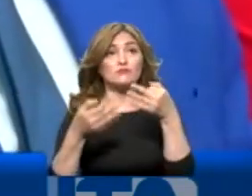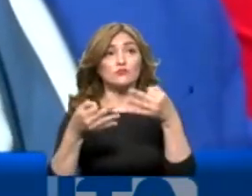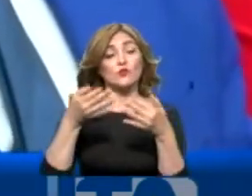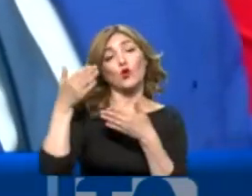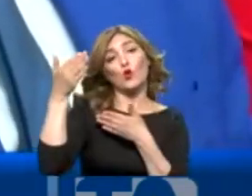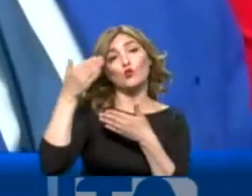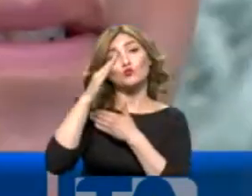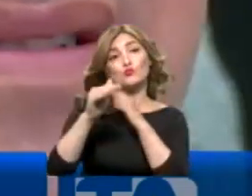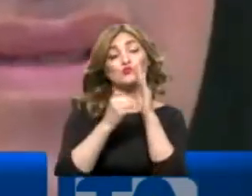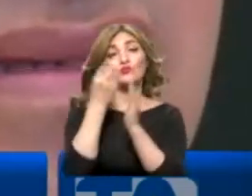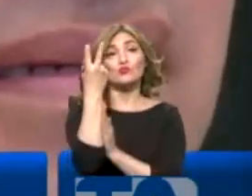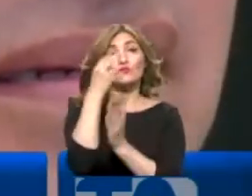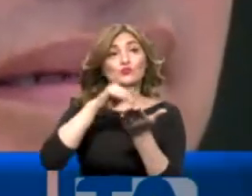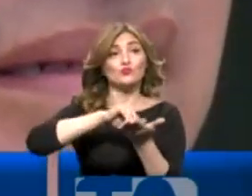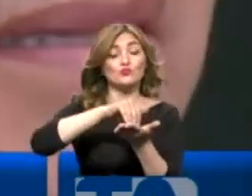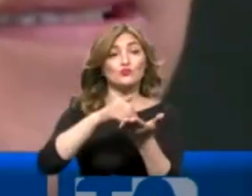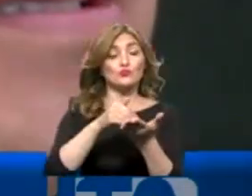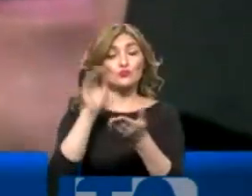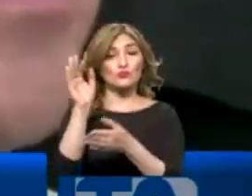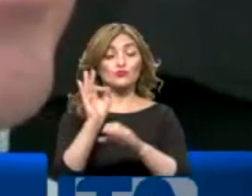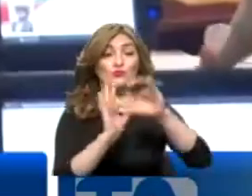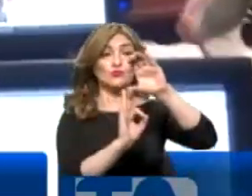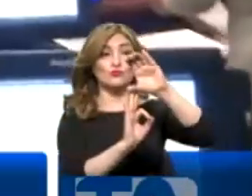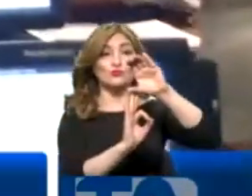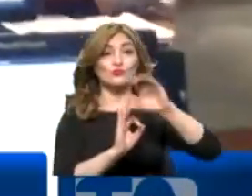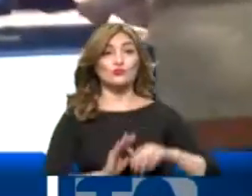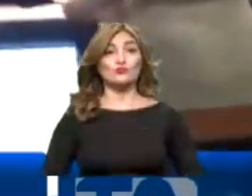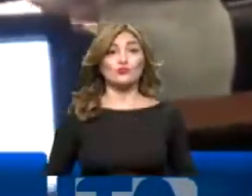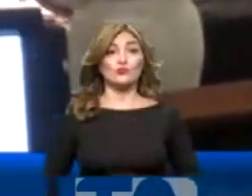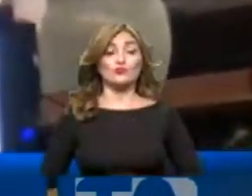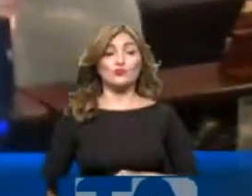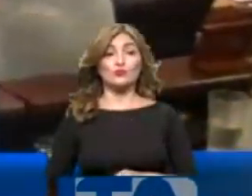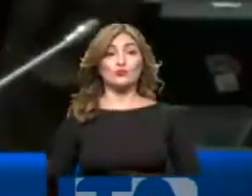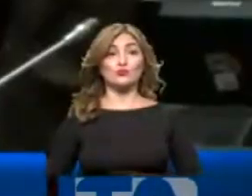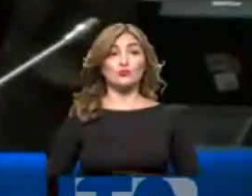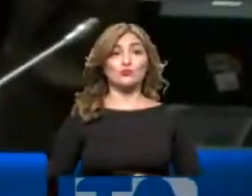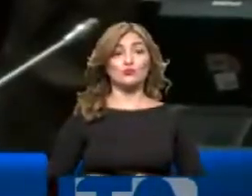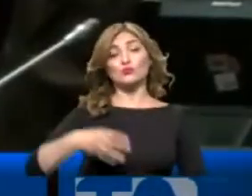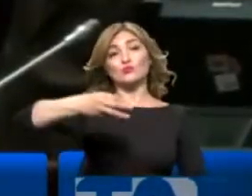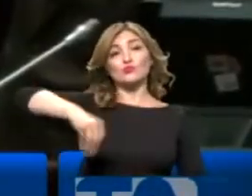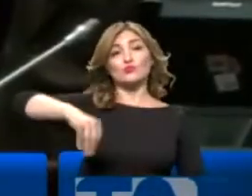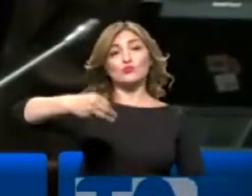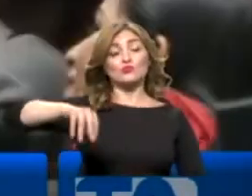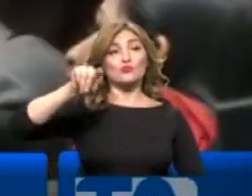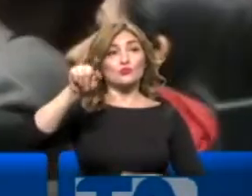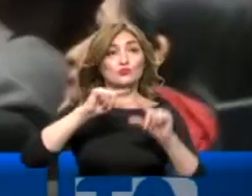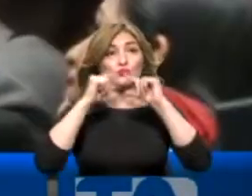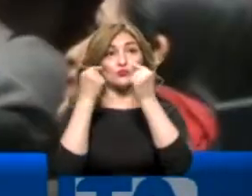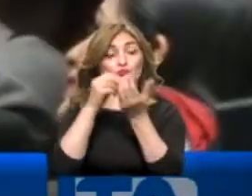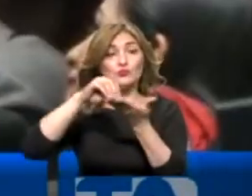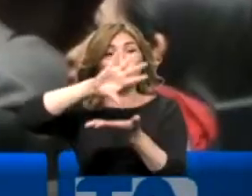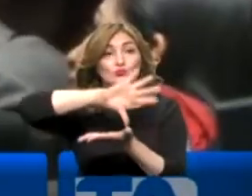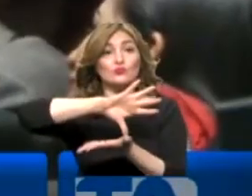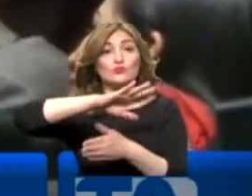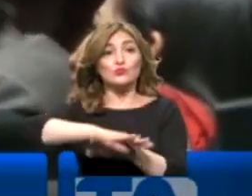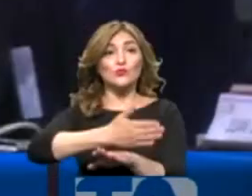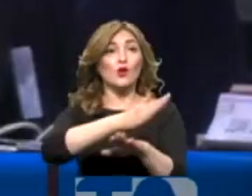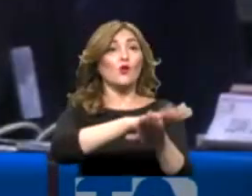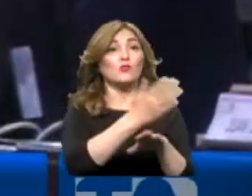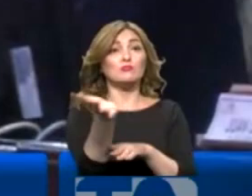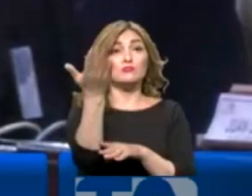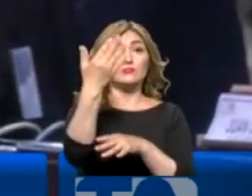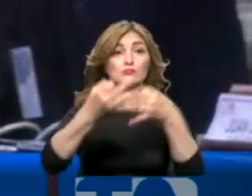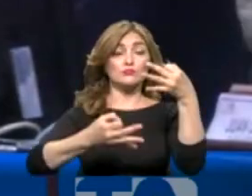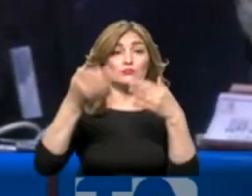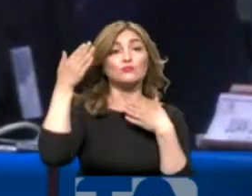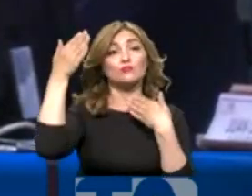en contra de dos miembros del Consejo de Participación. Esto pese a que el miércoles el Pleno de la Asamblea está convocado para el